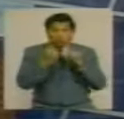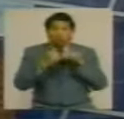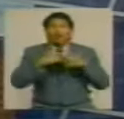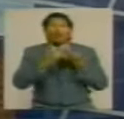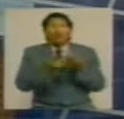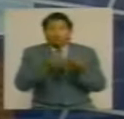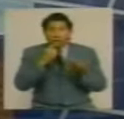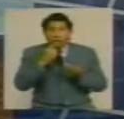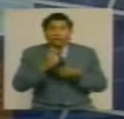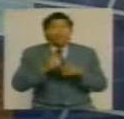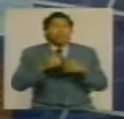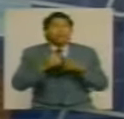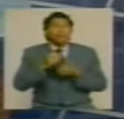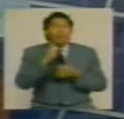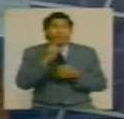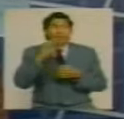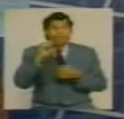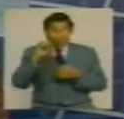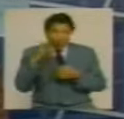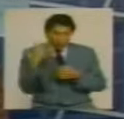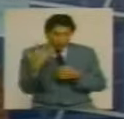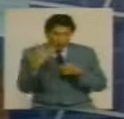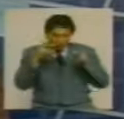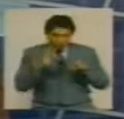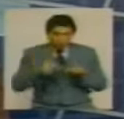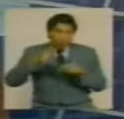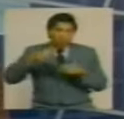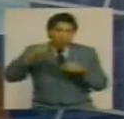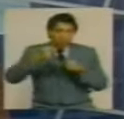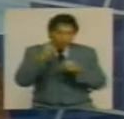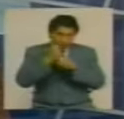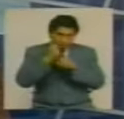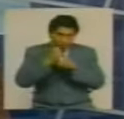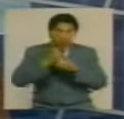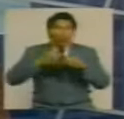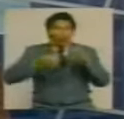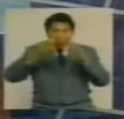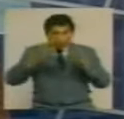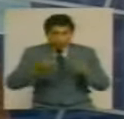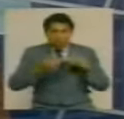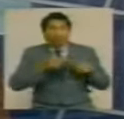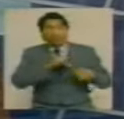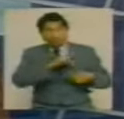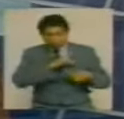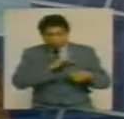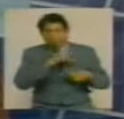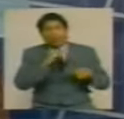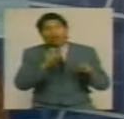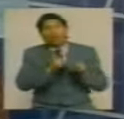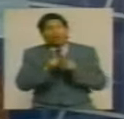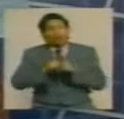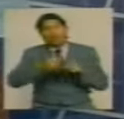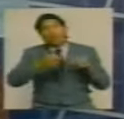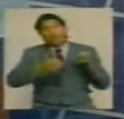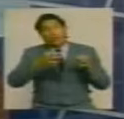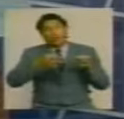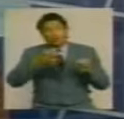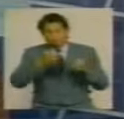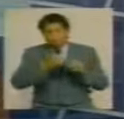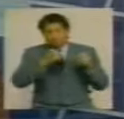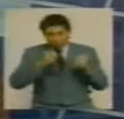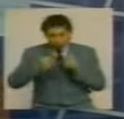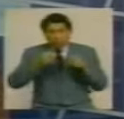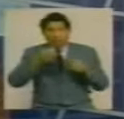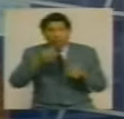juradas de 105 funcionarios de la Fiscalía, de la Policía y del Poder Judicial. Escúchelo bien. Se